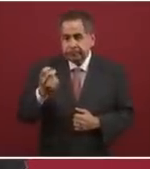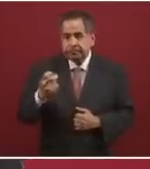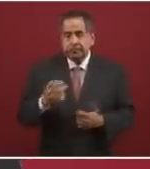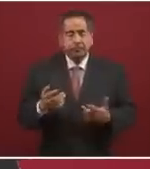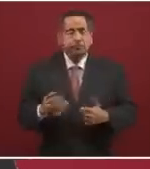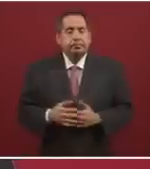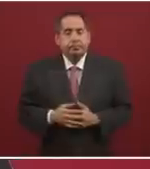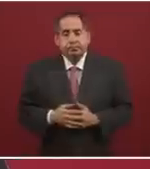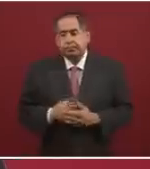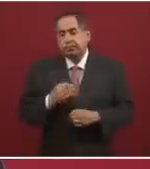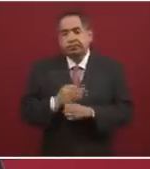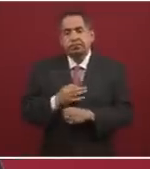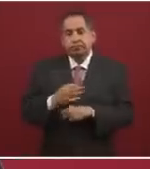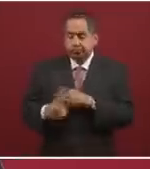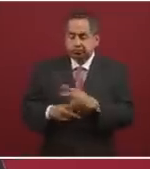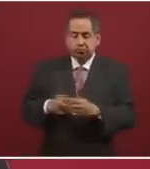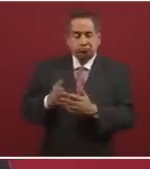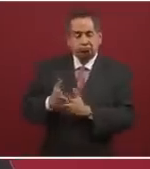vamos bien,